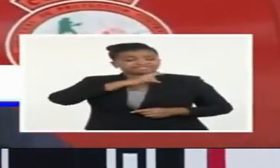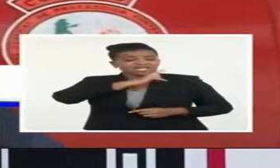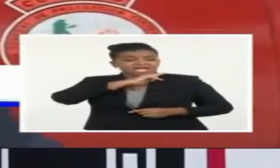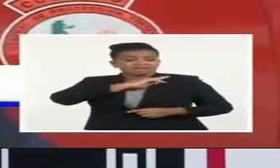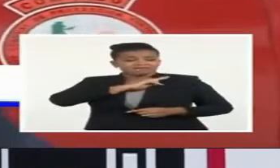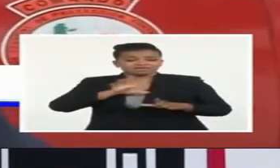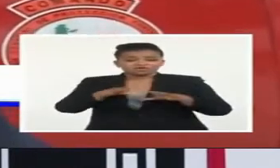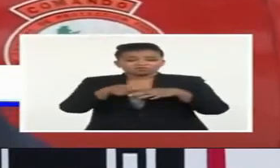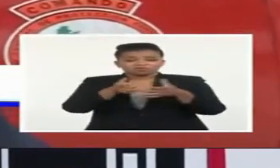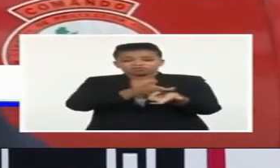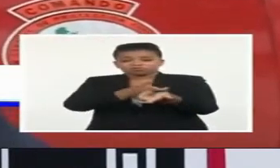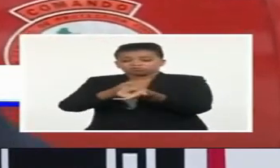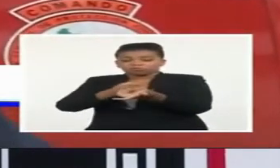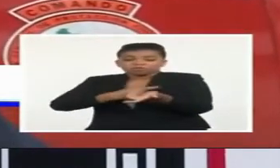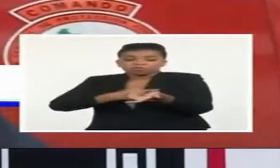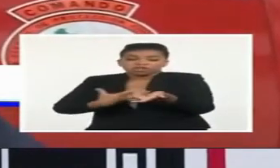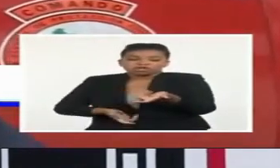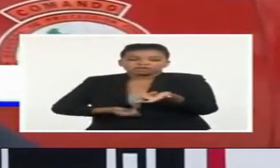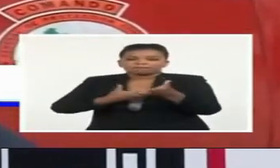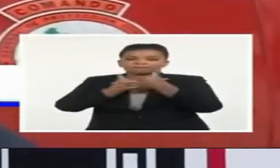ya.